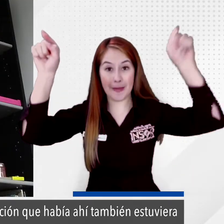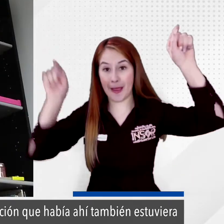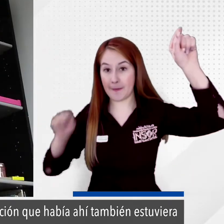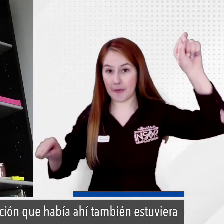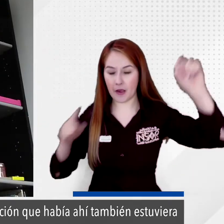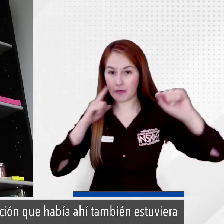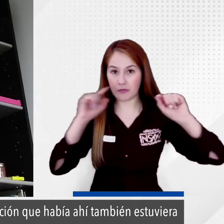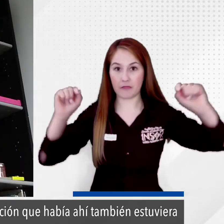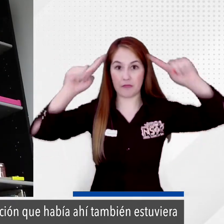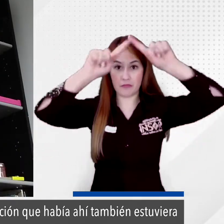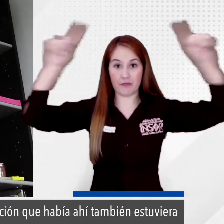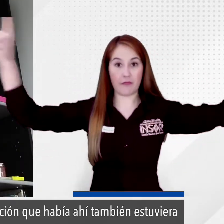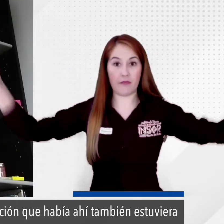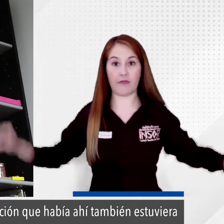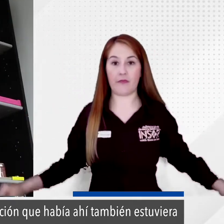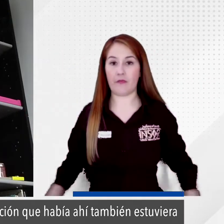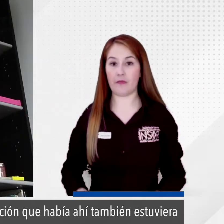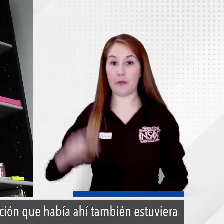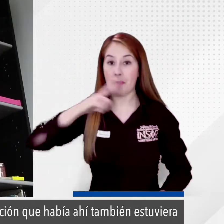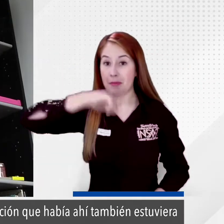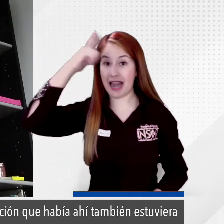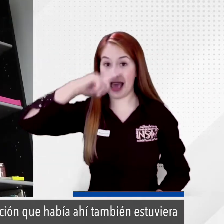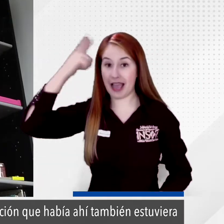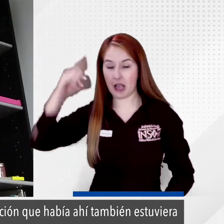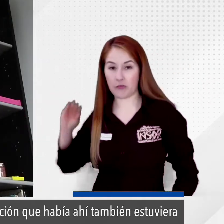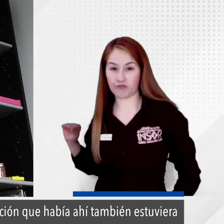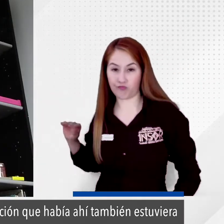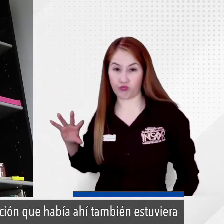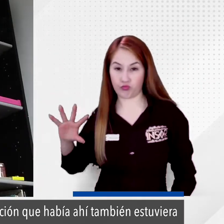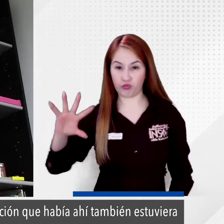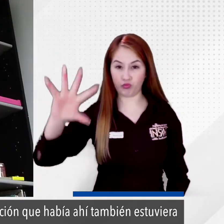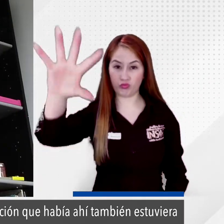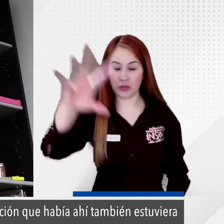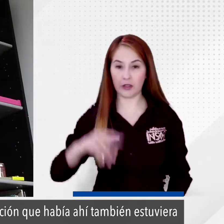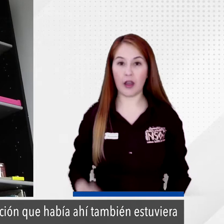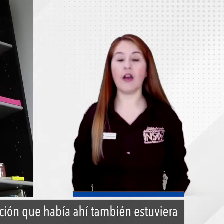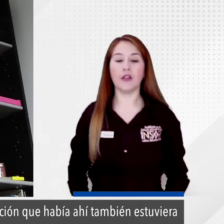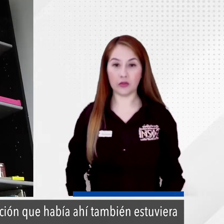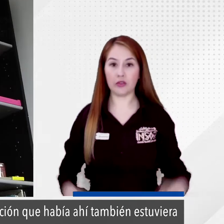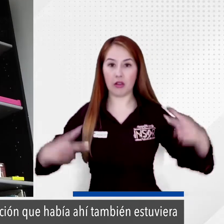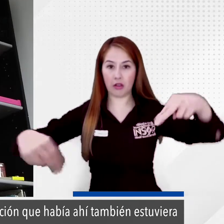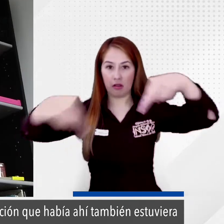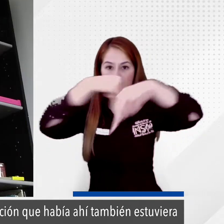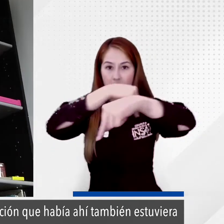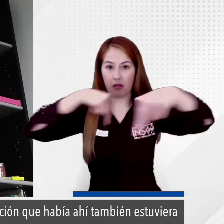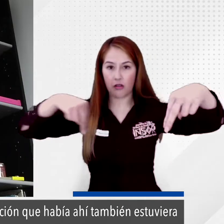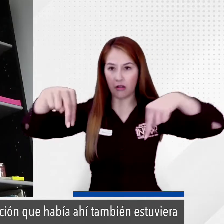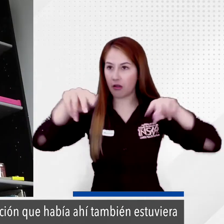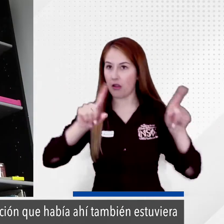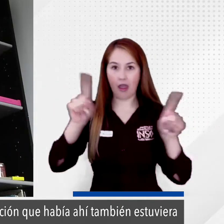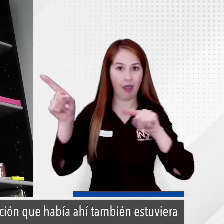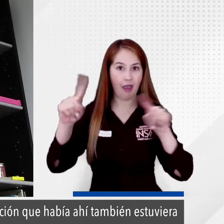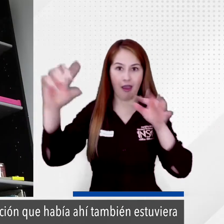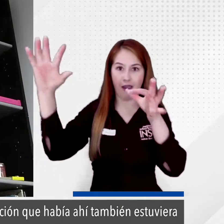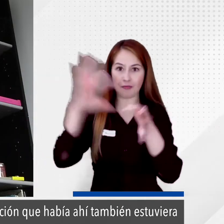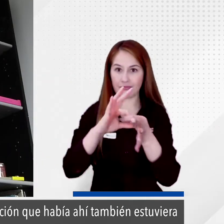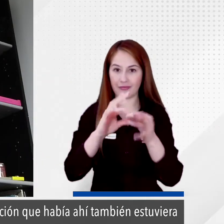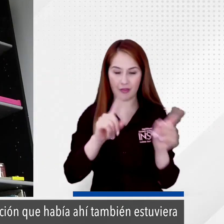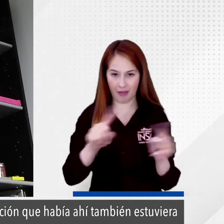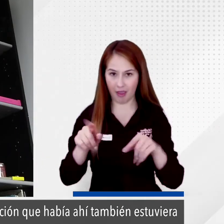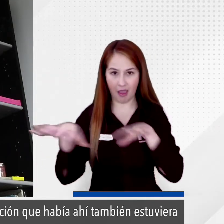sobre una pantalla blanca, ¿sí? Pero que esa proyección que había ahí también